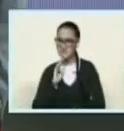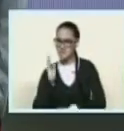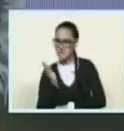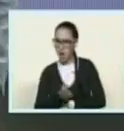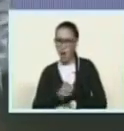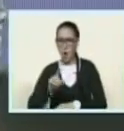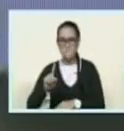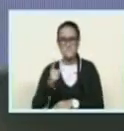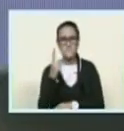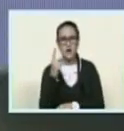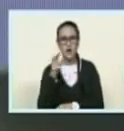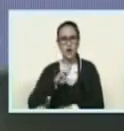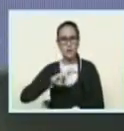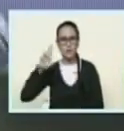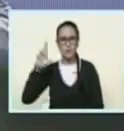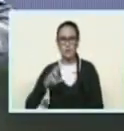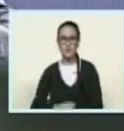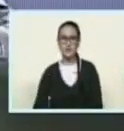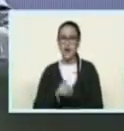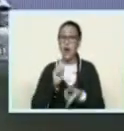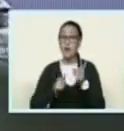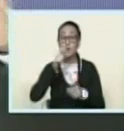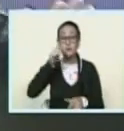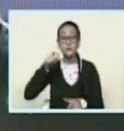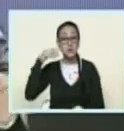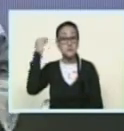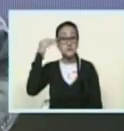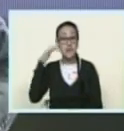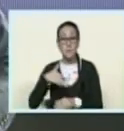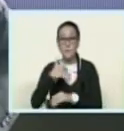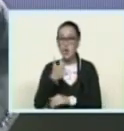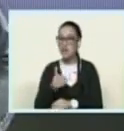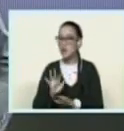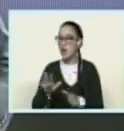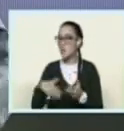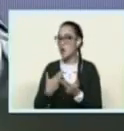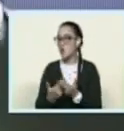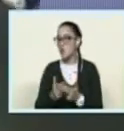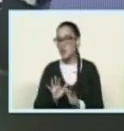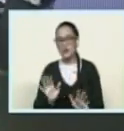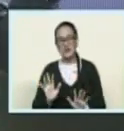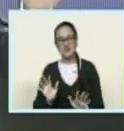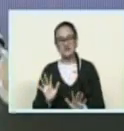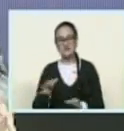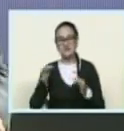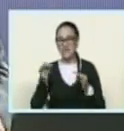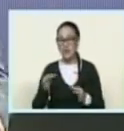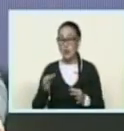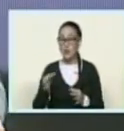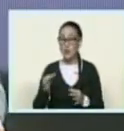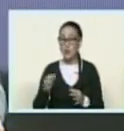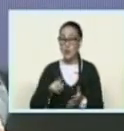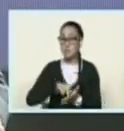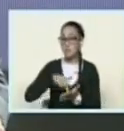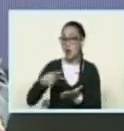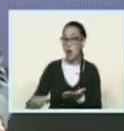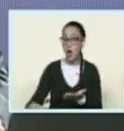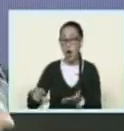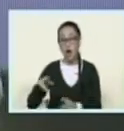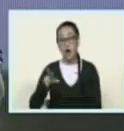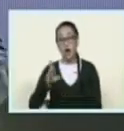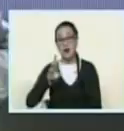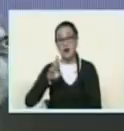y algunos pensaban que el proyecto había muerto. Seguramente en la caída de la Primera